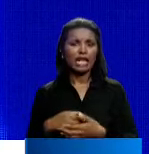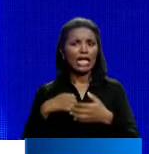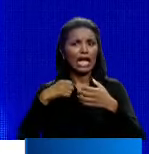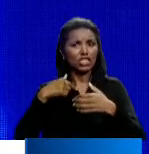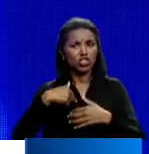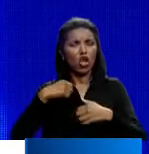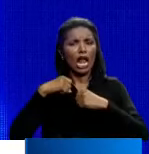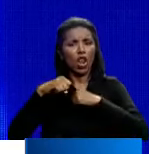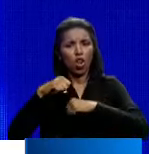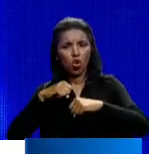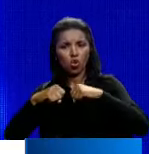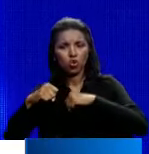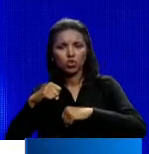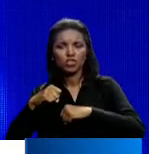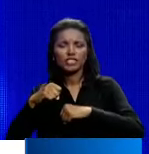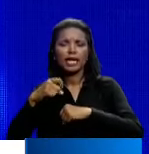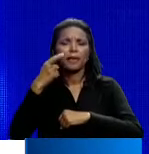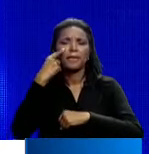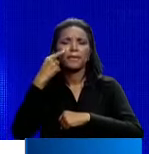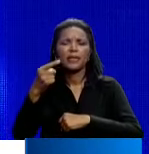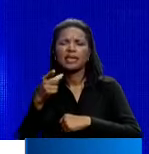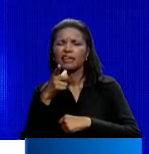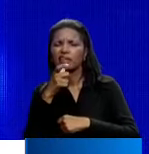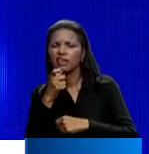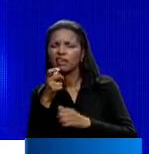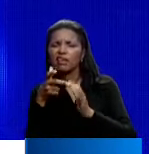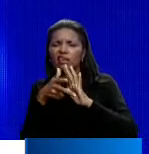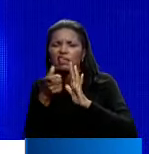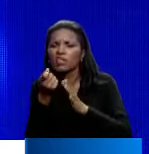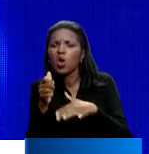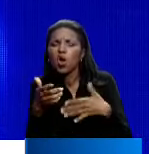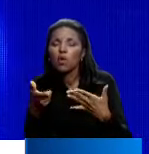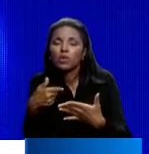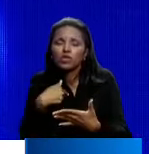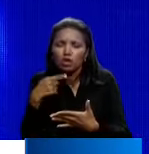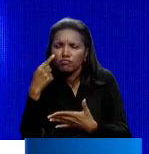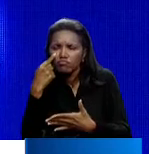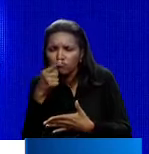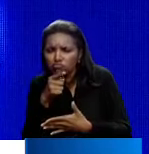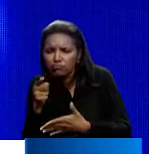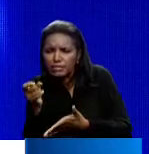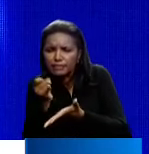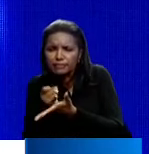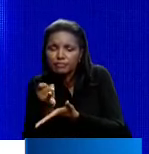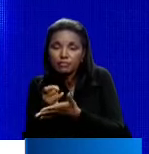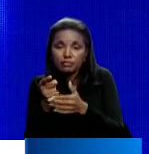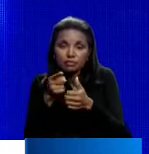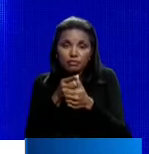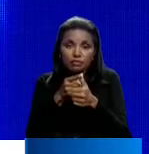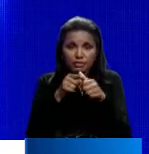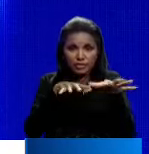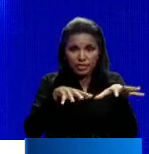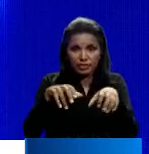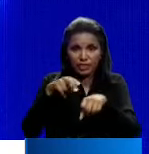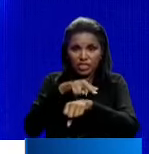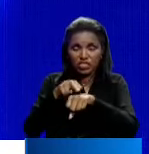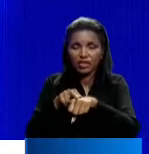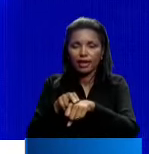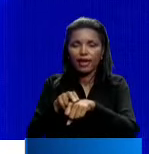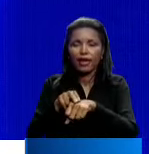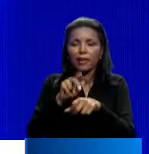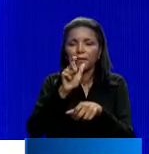lucha directa contra la corrupción, particularmente acabando con todas las botellas de la Asamblea Nacional